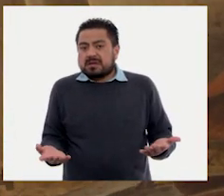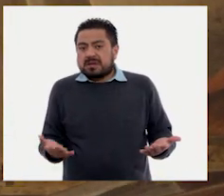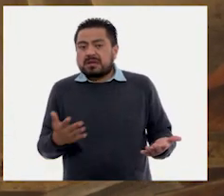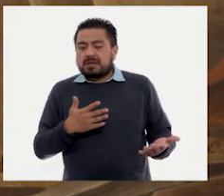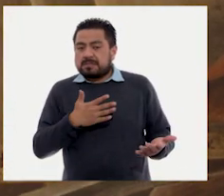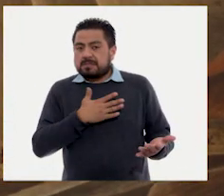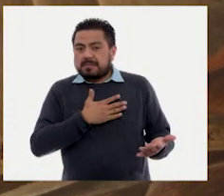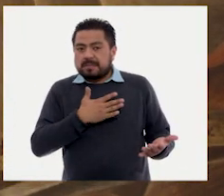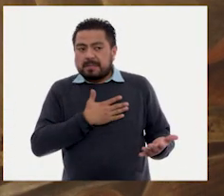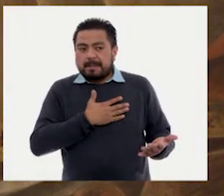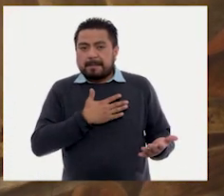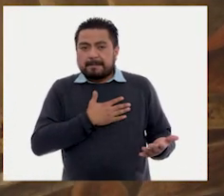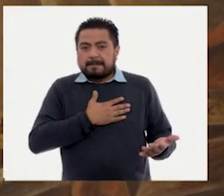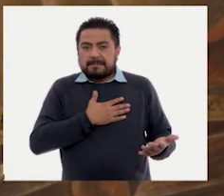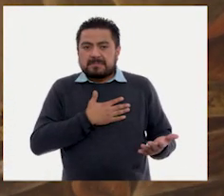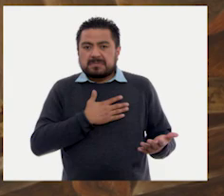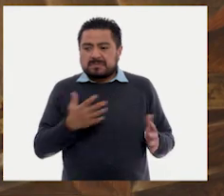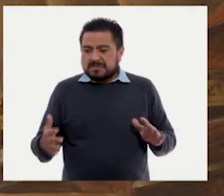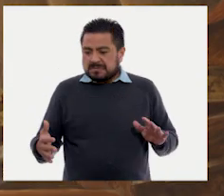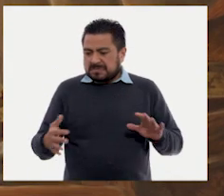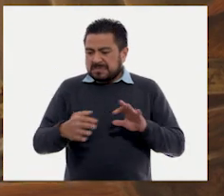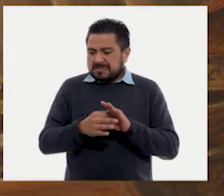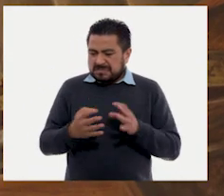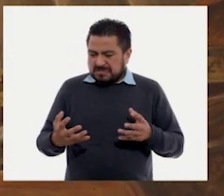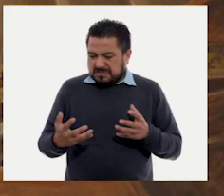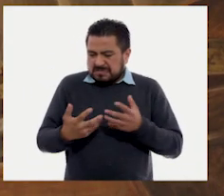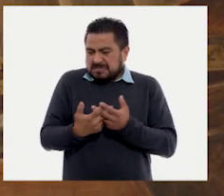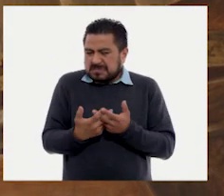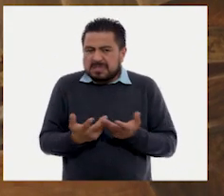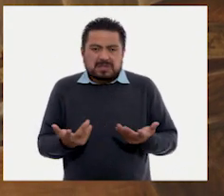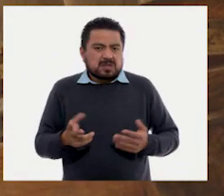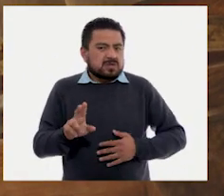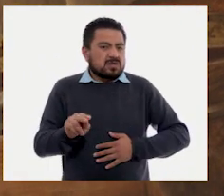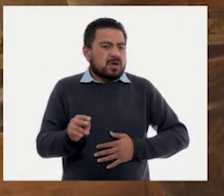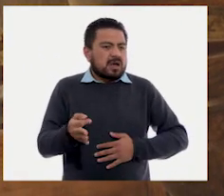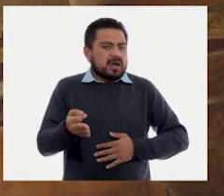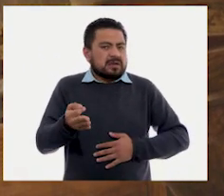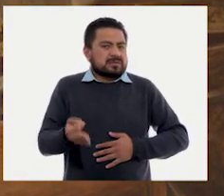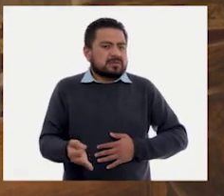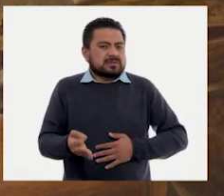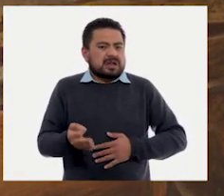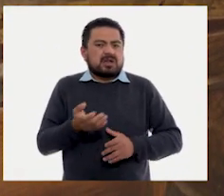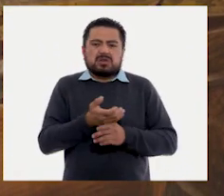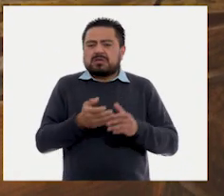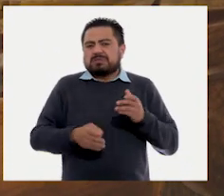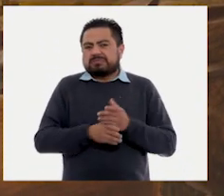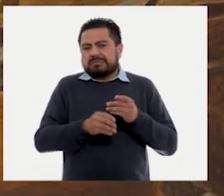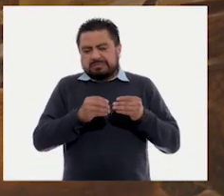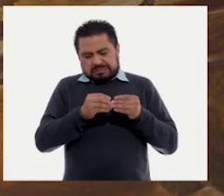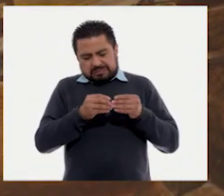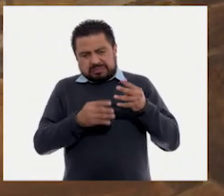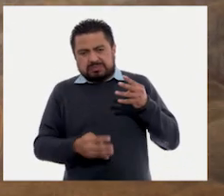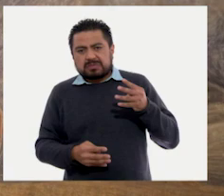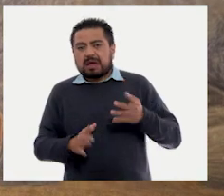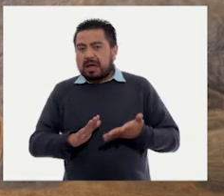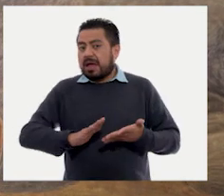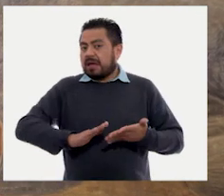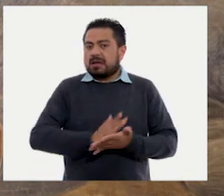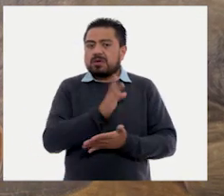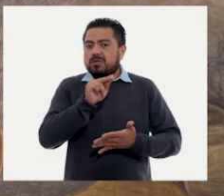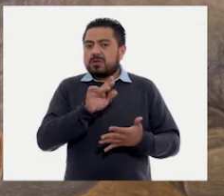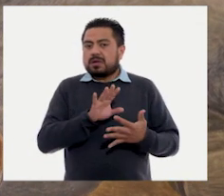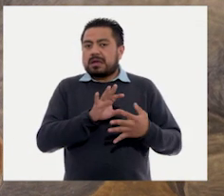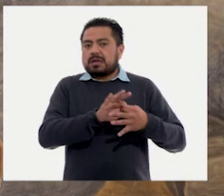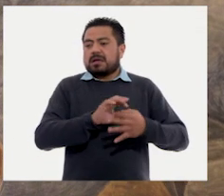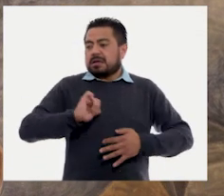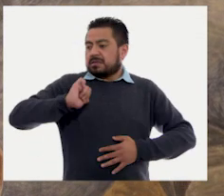nuestro mestizaje, el no aceptar determinadas condiciones que además no correspondían